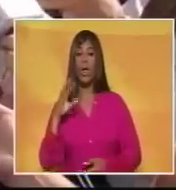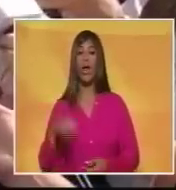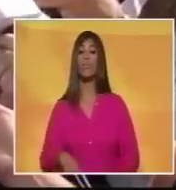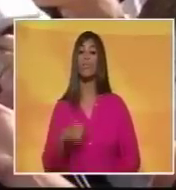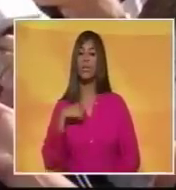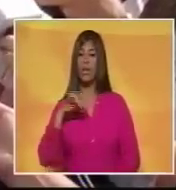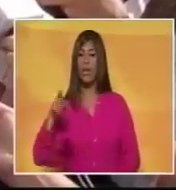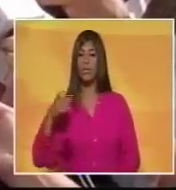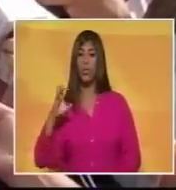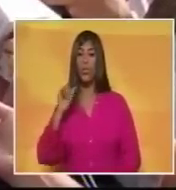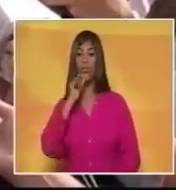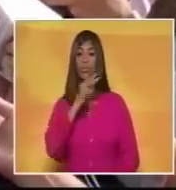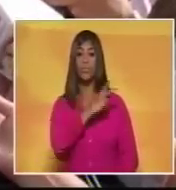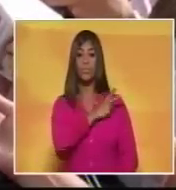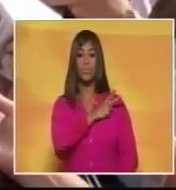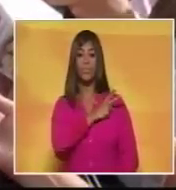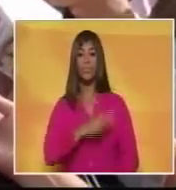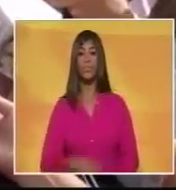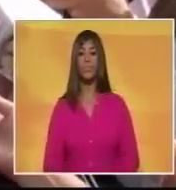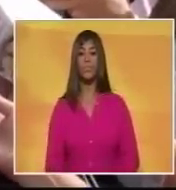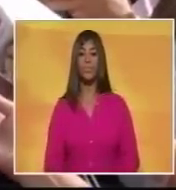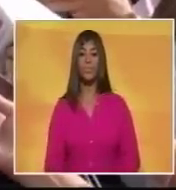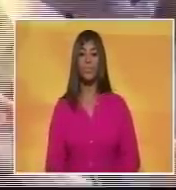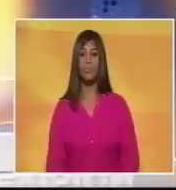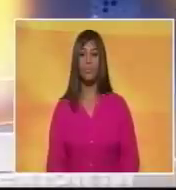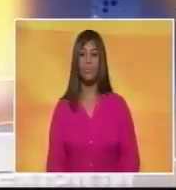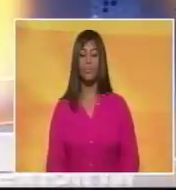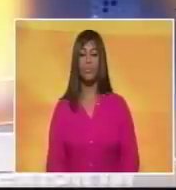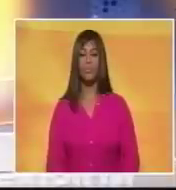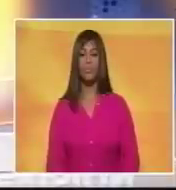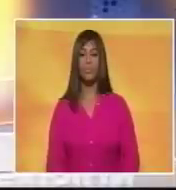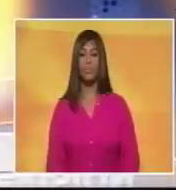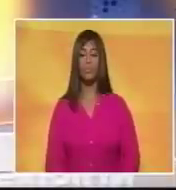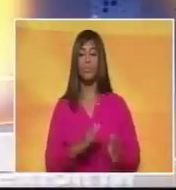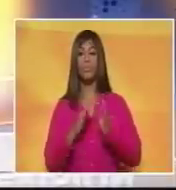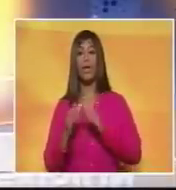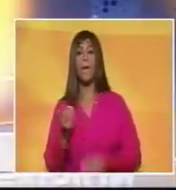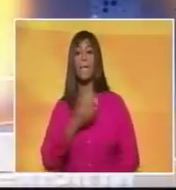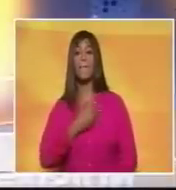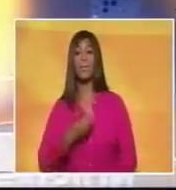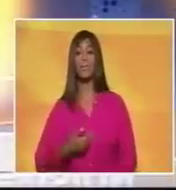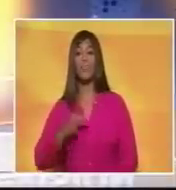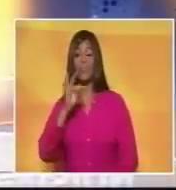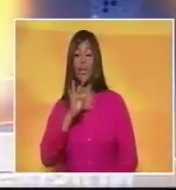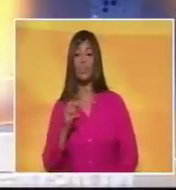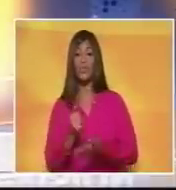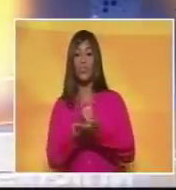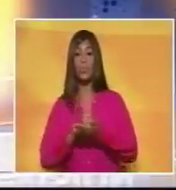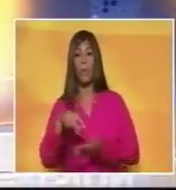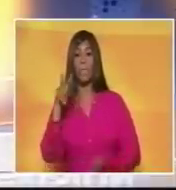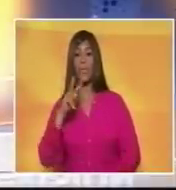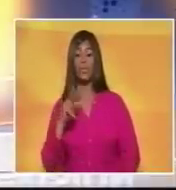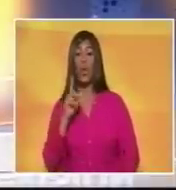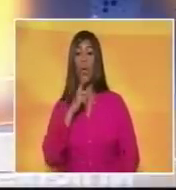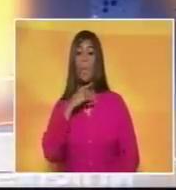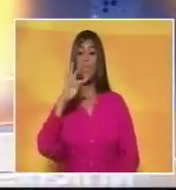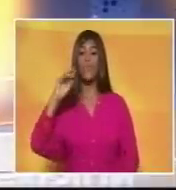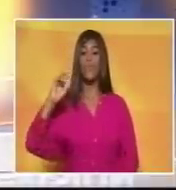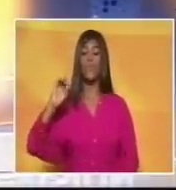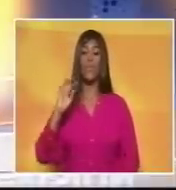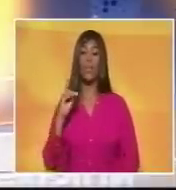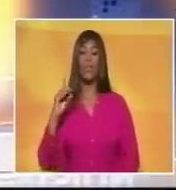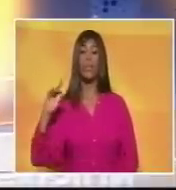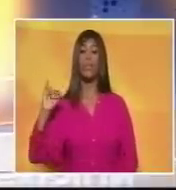Latina TV, Génesis Colmenares, Noticiero Venevisión. El presidente de la Federación Farmacéutica de Venezuela, Freddy Ceballos, aseguró que en